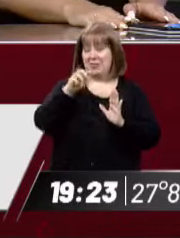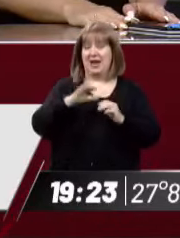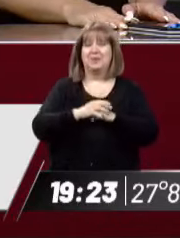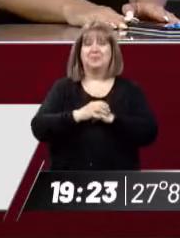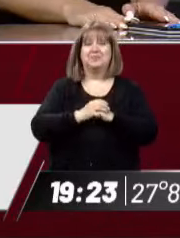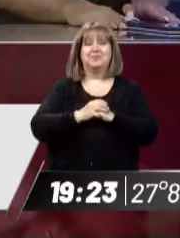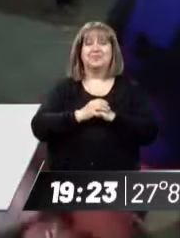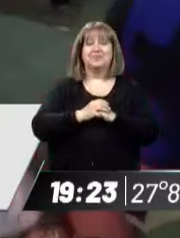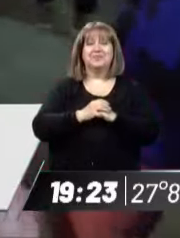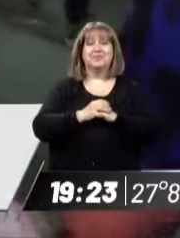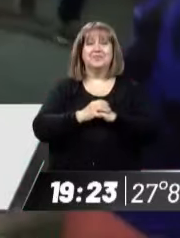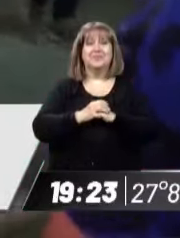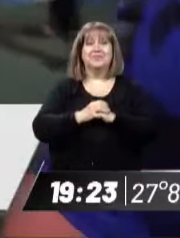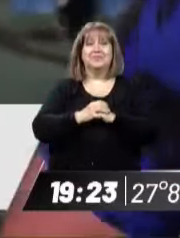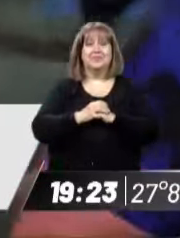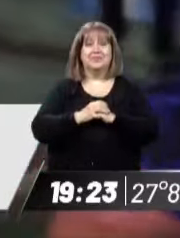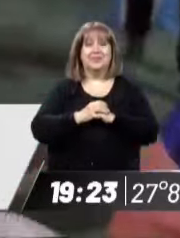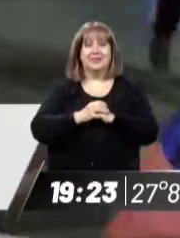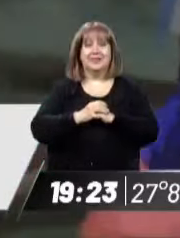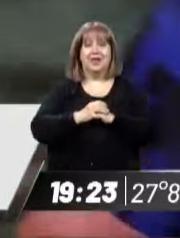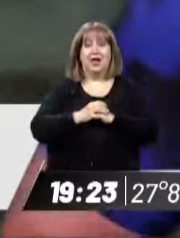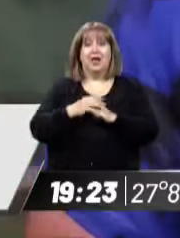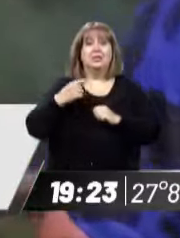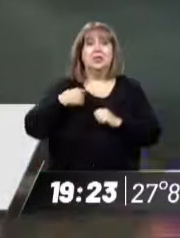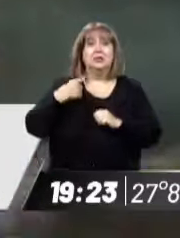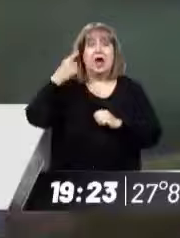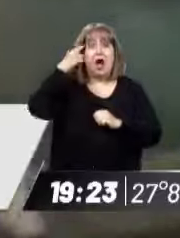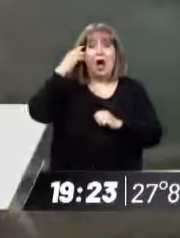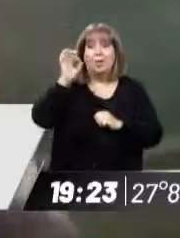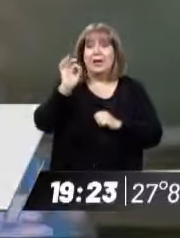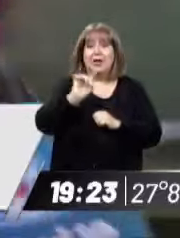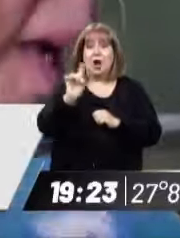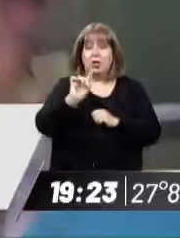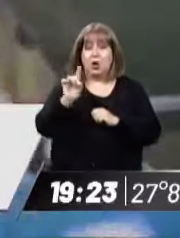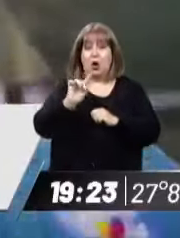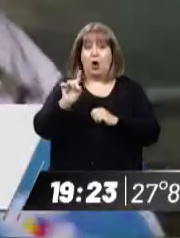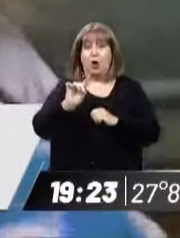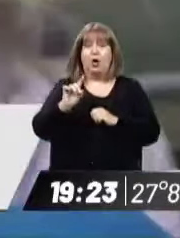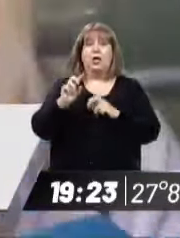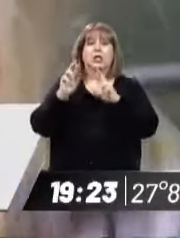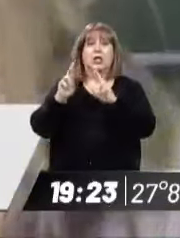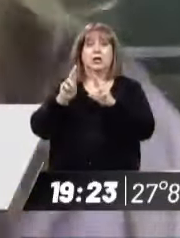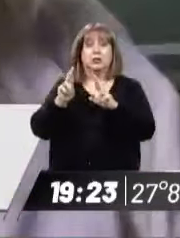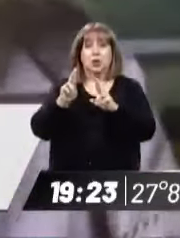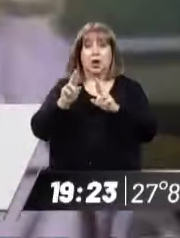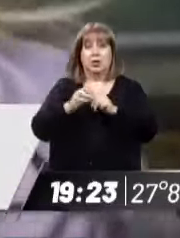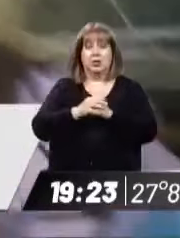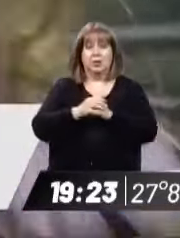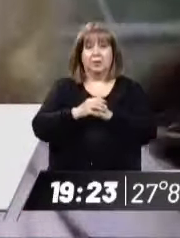ver. Bueno, no quiero opinar. Por favor, a ver si le traigo la suerte. Cuidado, chicos, no se van a